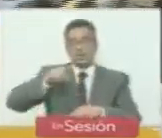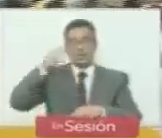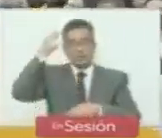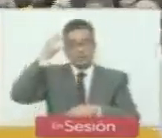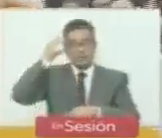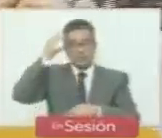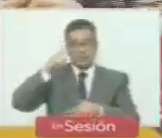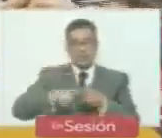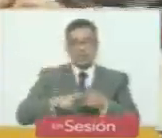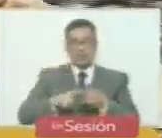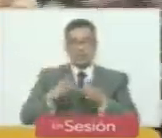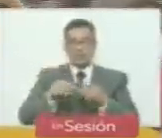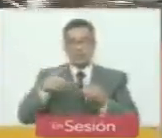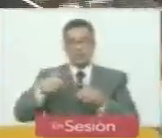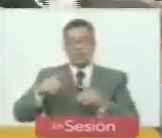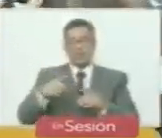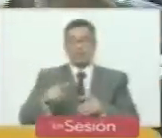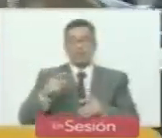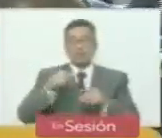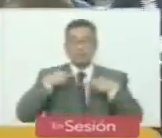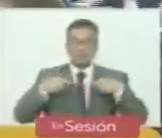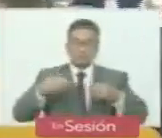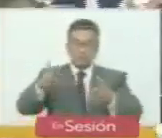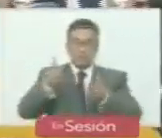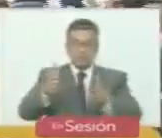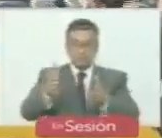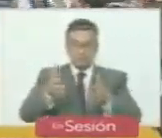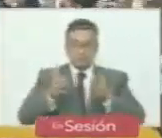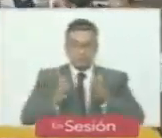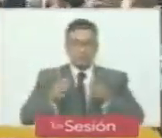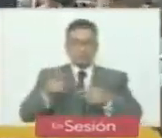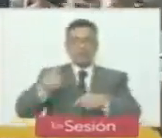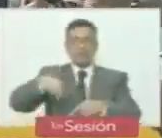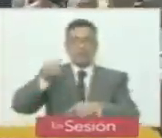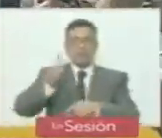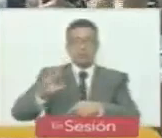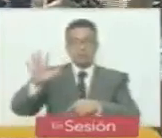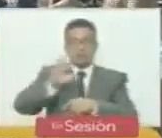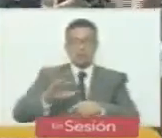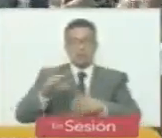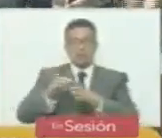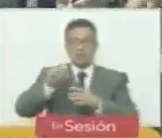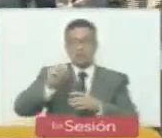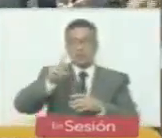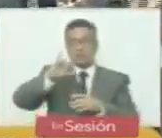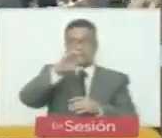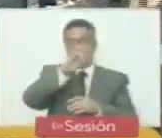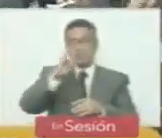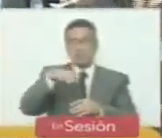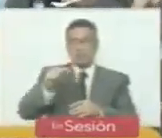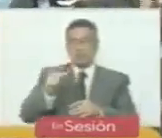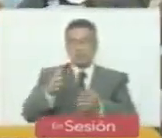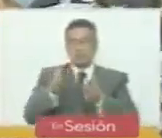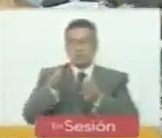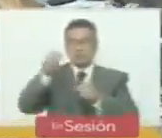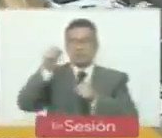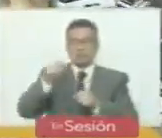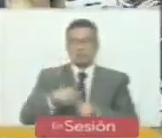conciencia de sus derechos. ¡Que viva la patria! ¡Que viva Venezuela! ¡Que viva Conviasa!